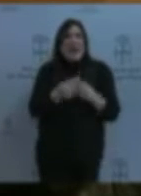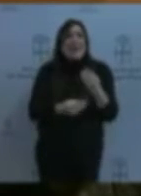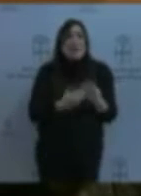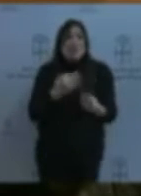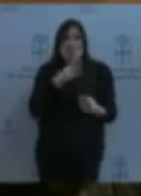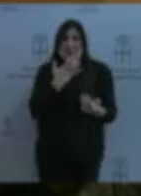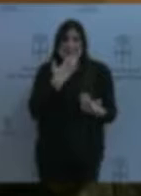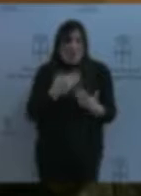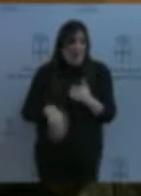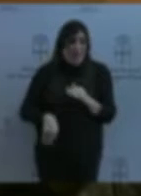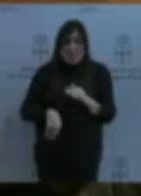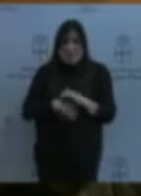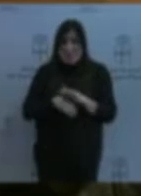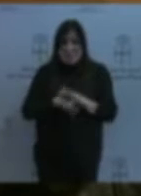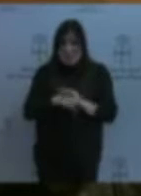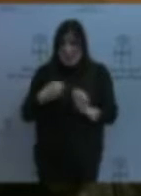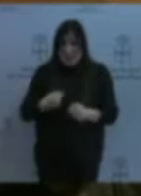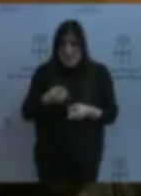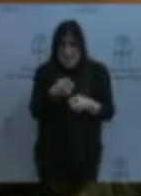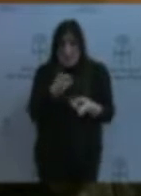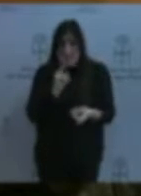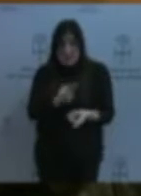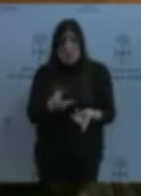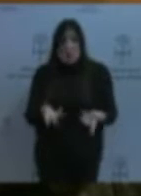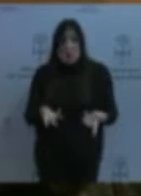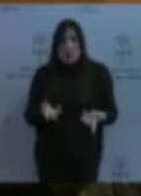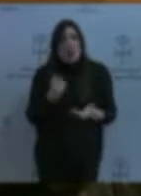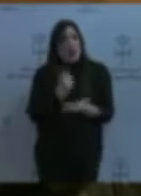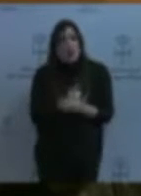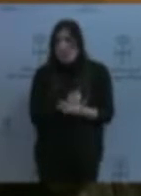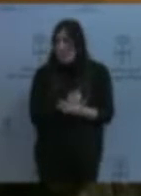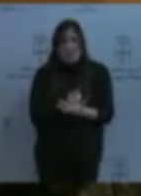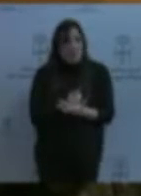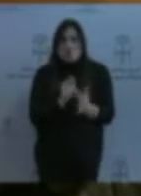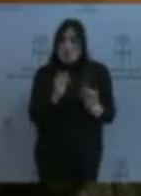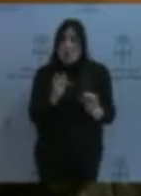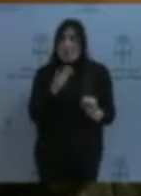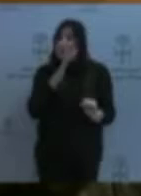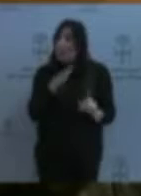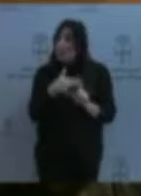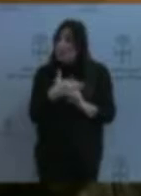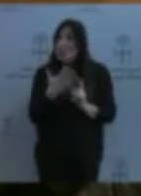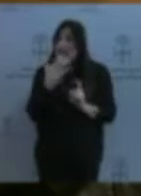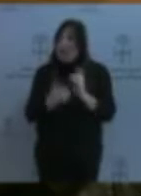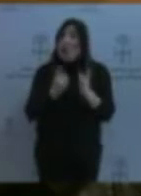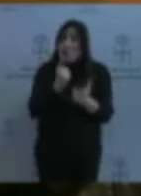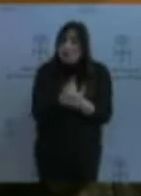esta infraestructura no vuelvan a suceder, porque lo que está pasando, si vuelve a suceder, es que estamos tirando el dinero de los asturianos y